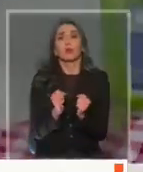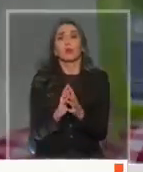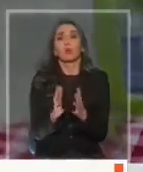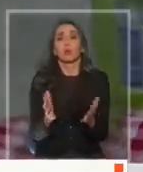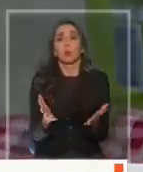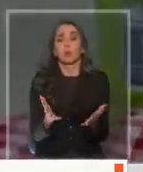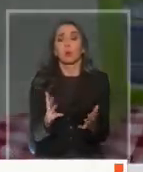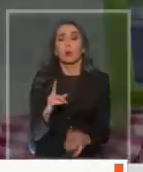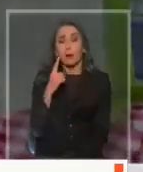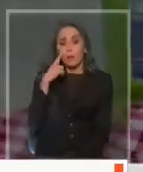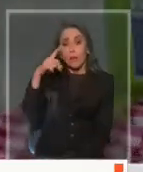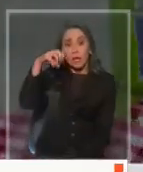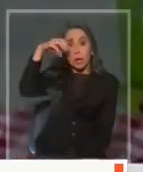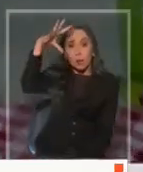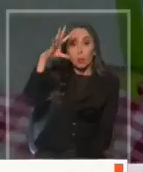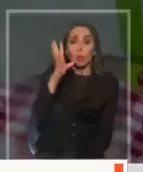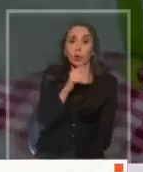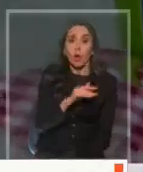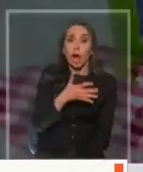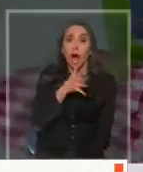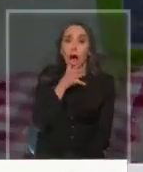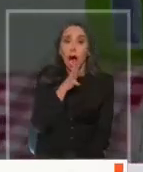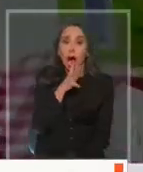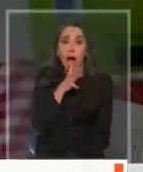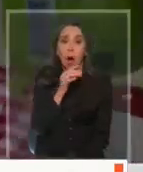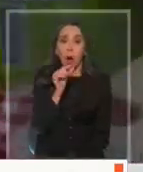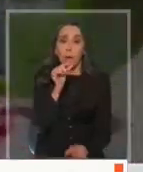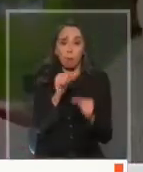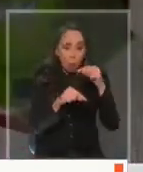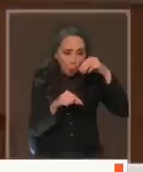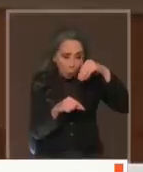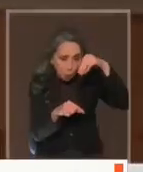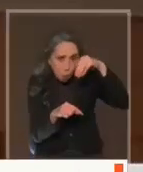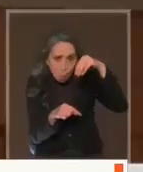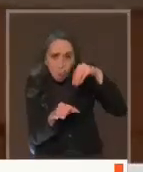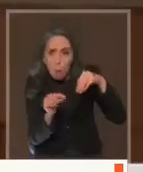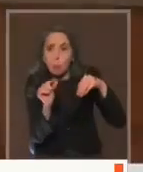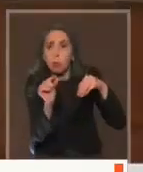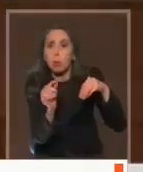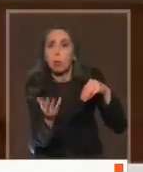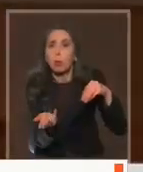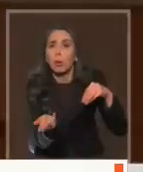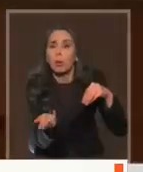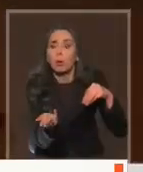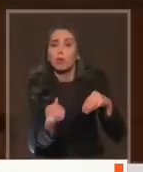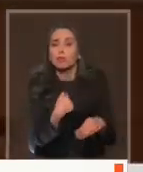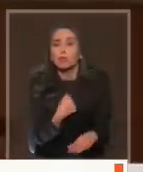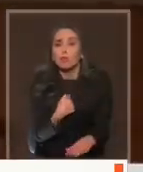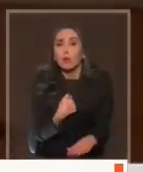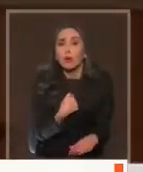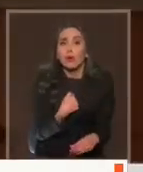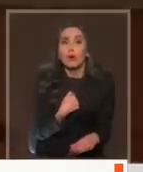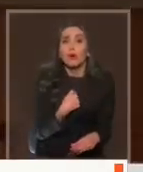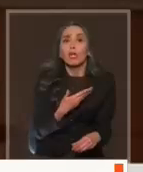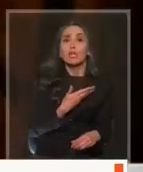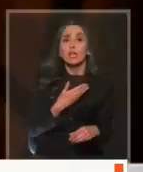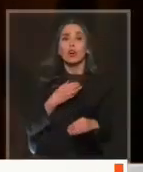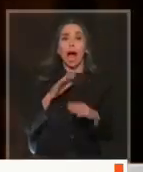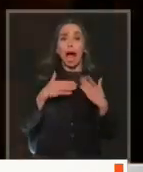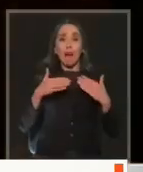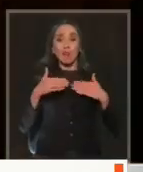de la luz, del agua, que también salía de poca agua. Y yo, por lo menos, yo tengo luz